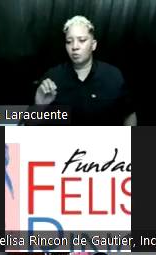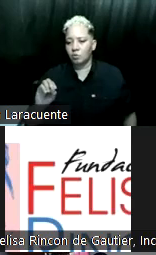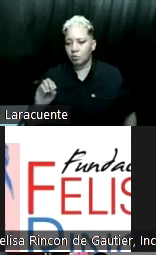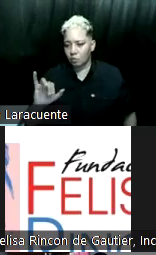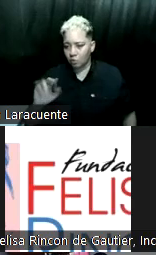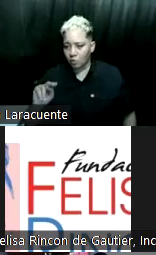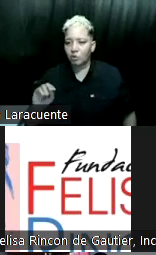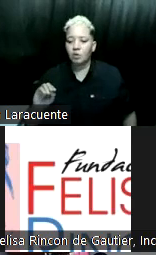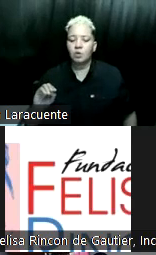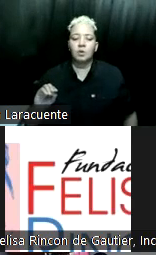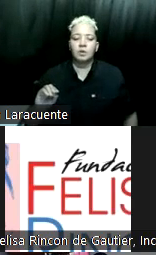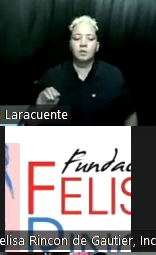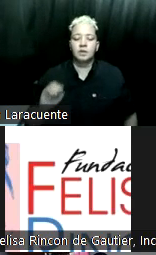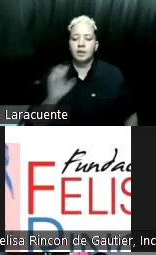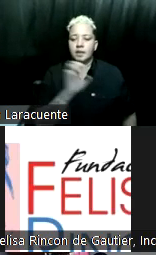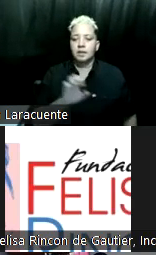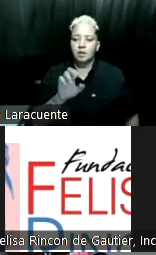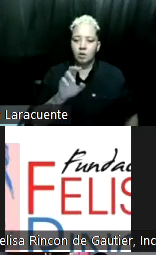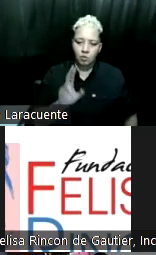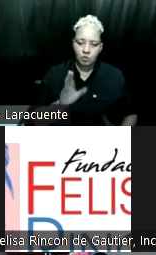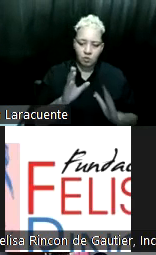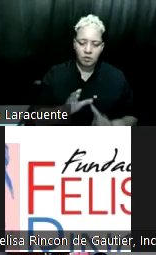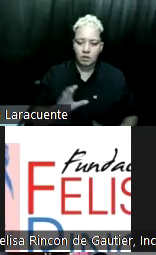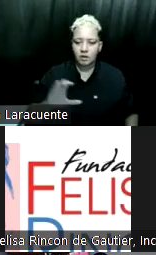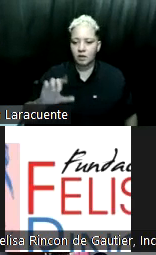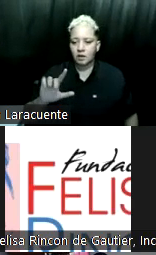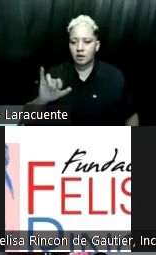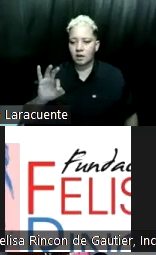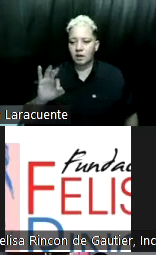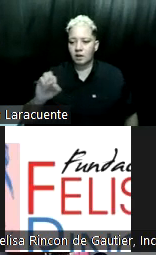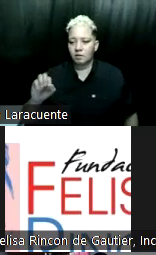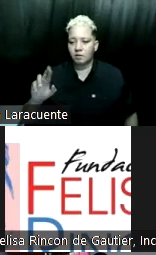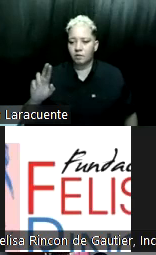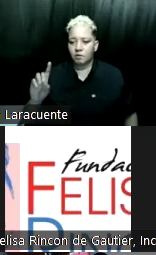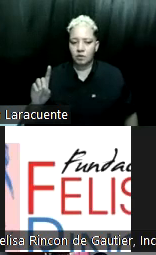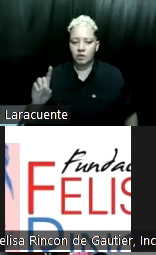estadounidenses nacionalizados Clifford Luick y Wayne Bravender.